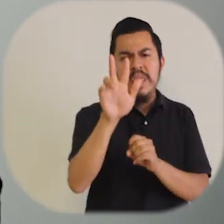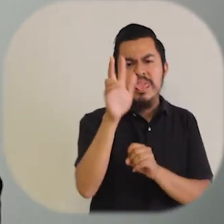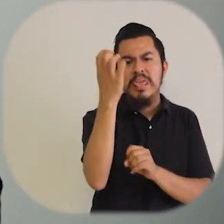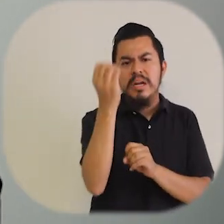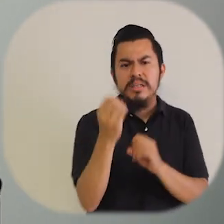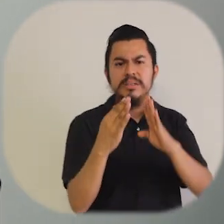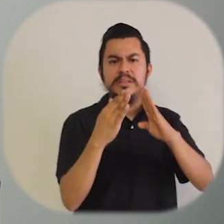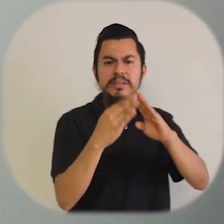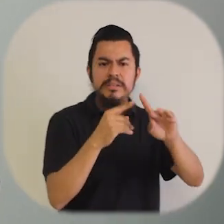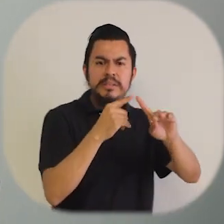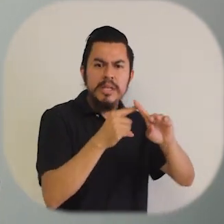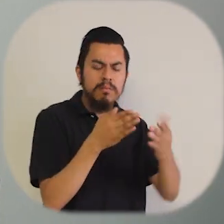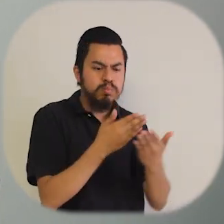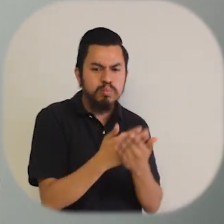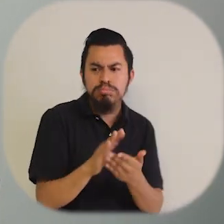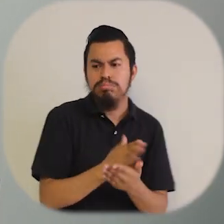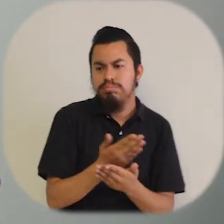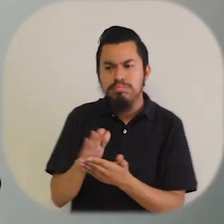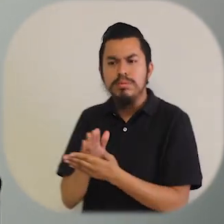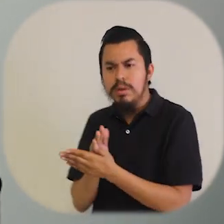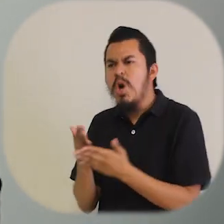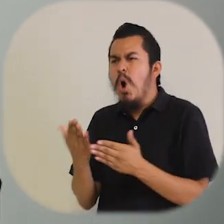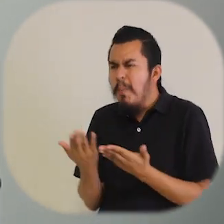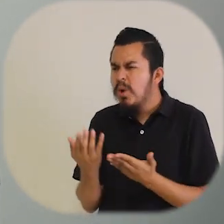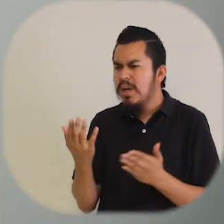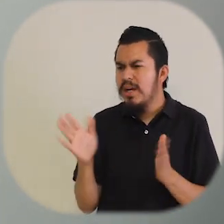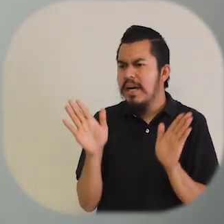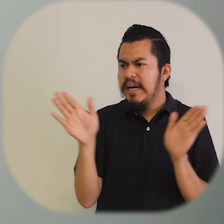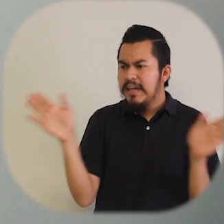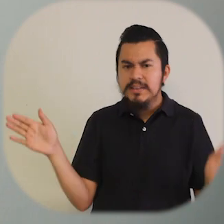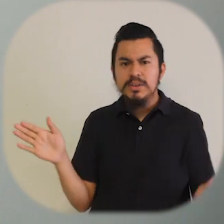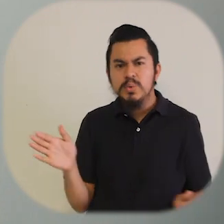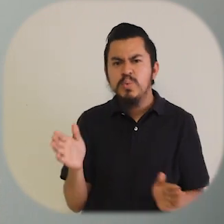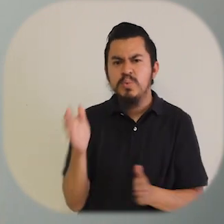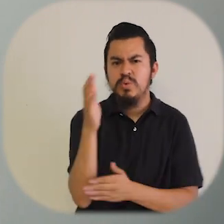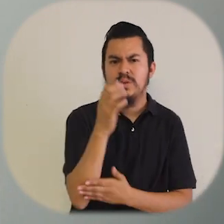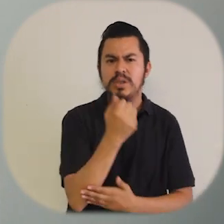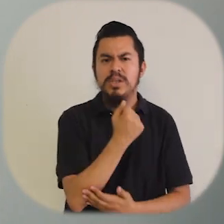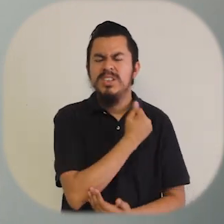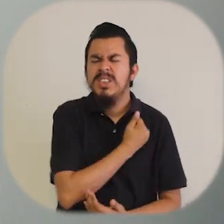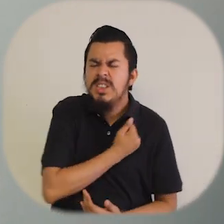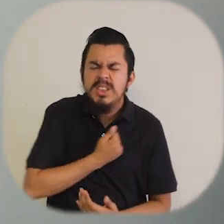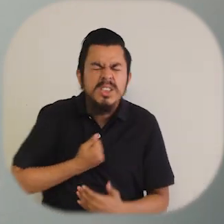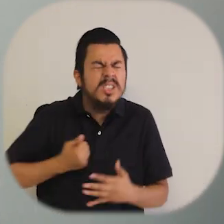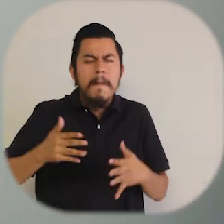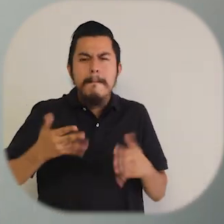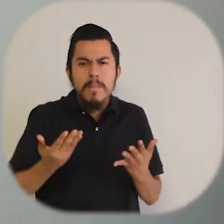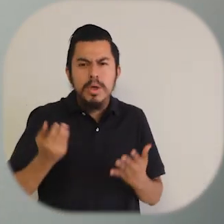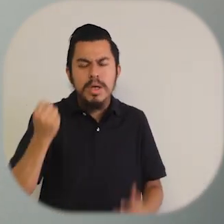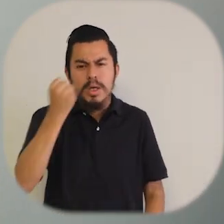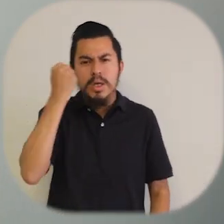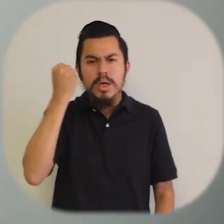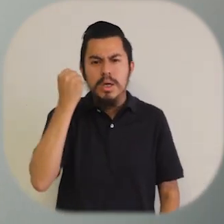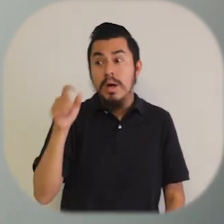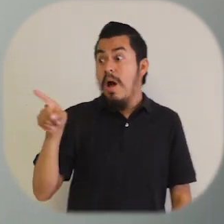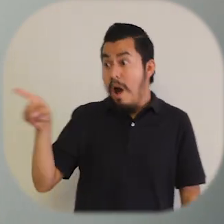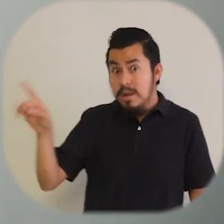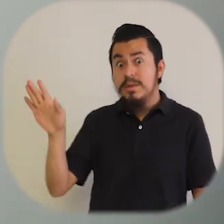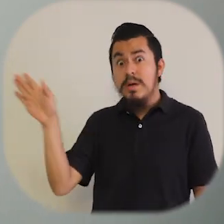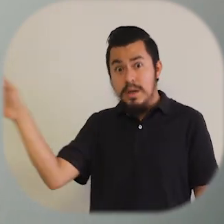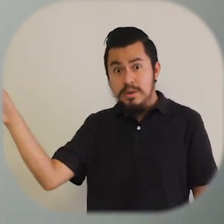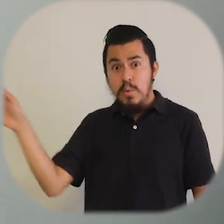expuso cómo era necesario que el Cristo padeciese y resucitase de los muertos. Y este Jesús a quien yo os anuncio es el Cristo, decía el apóstol